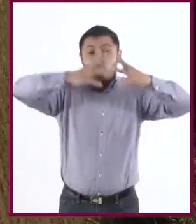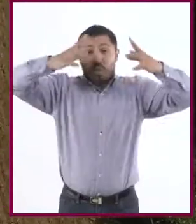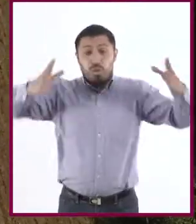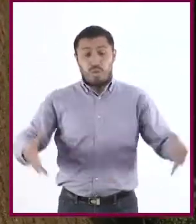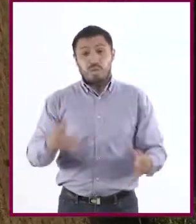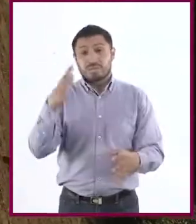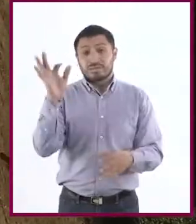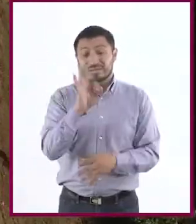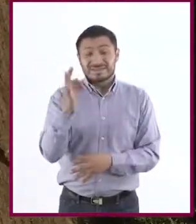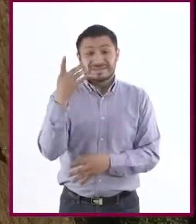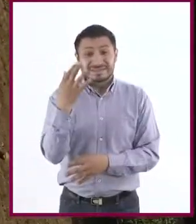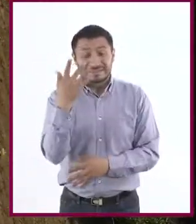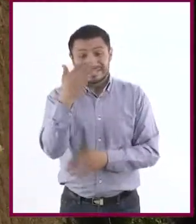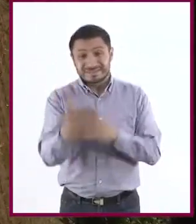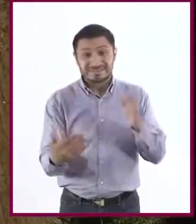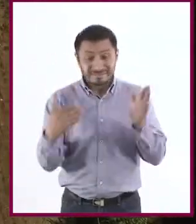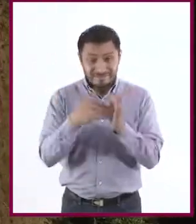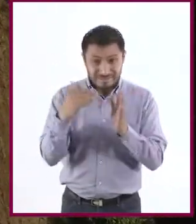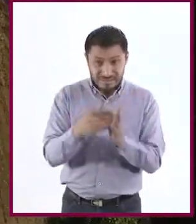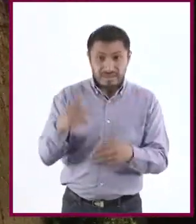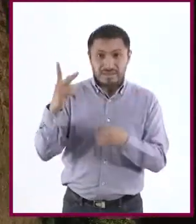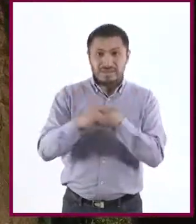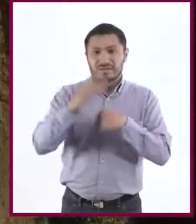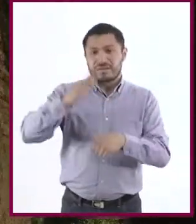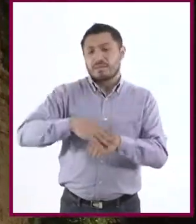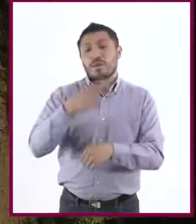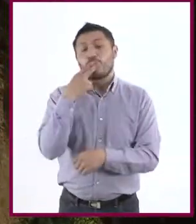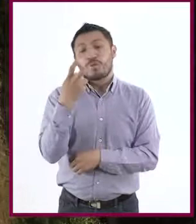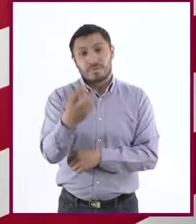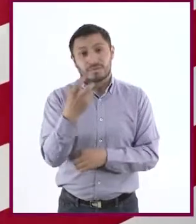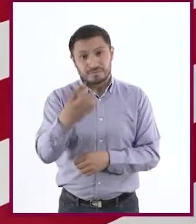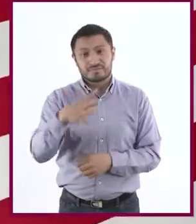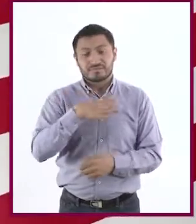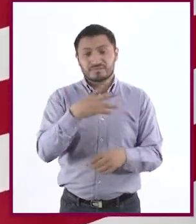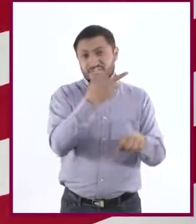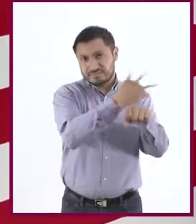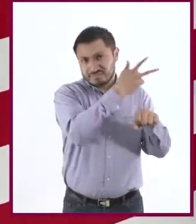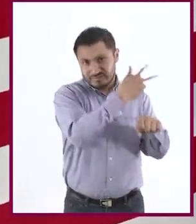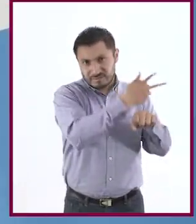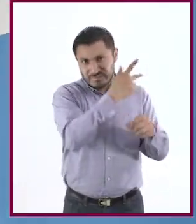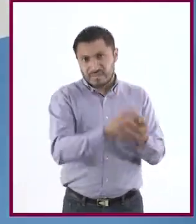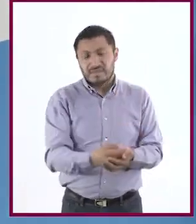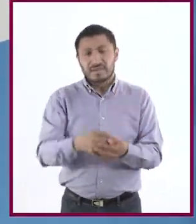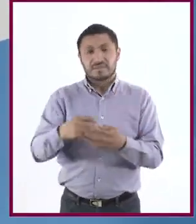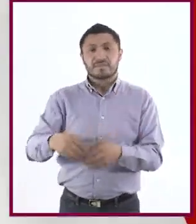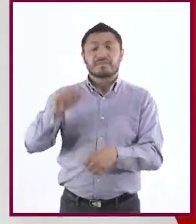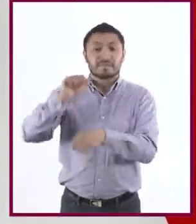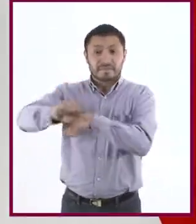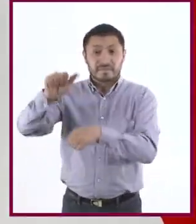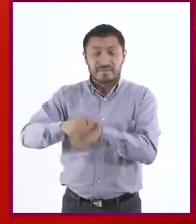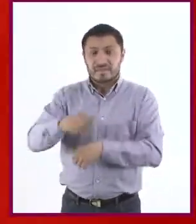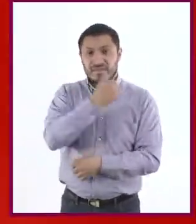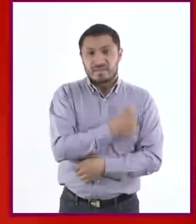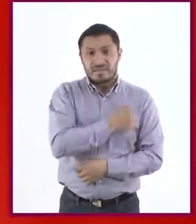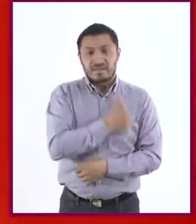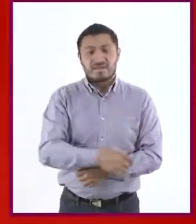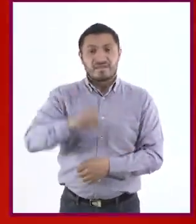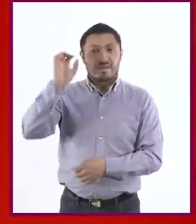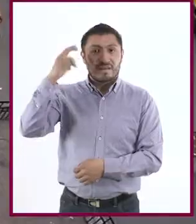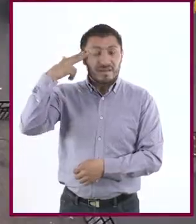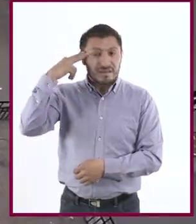50 millones. Los países con mayor uso de esta práctica son Estados Unidos, Argentina, Canadá y